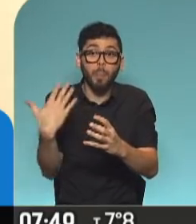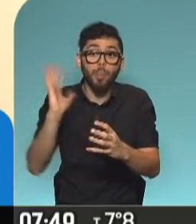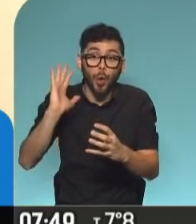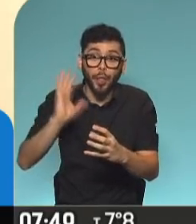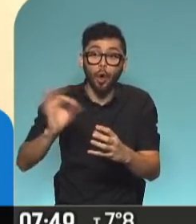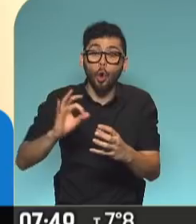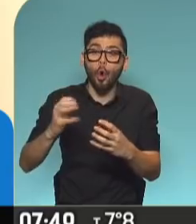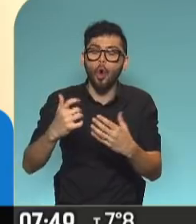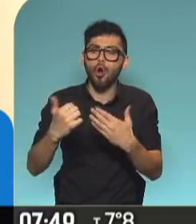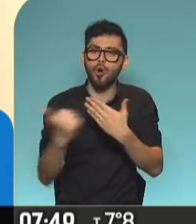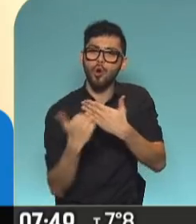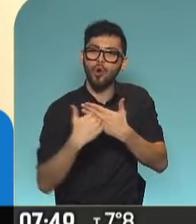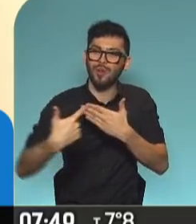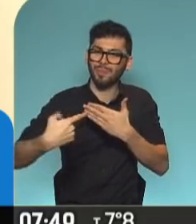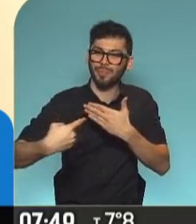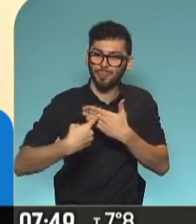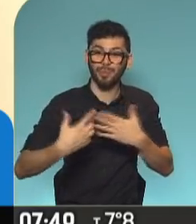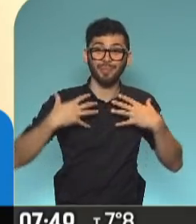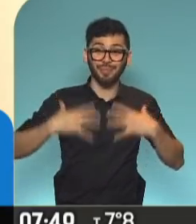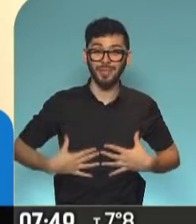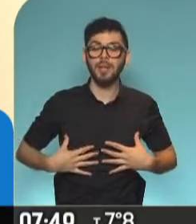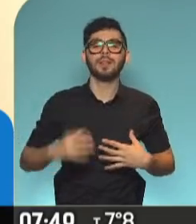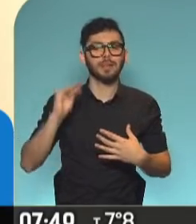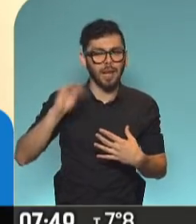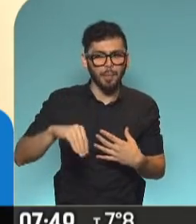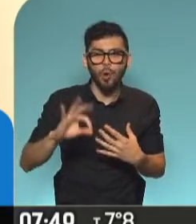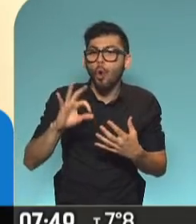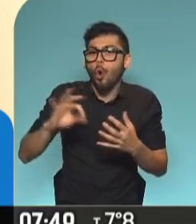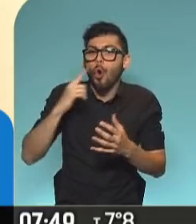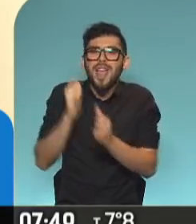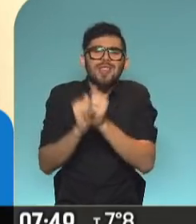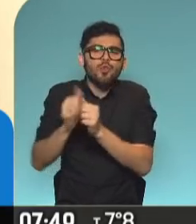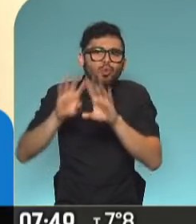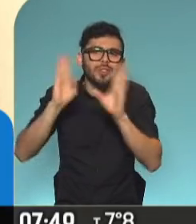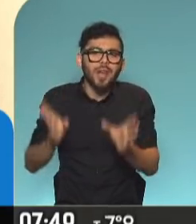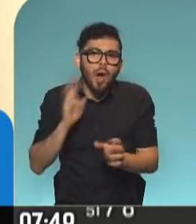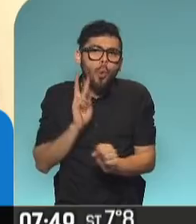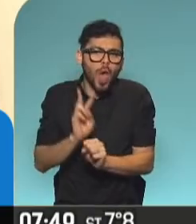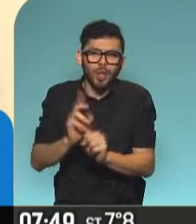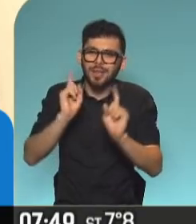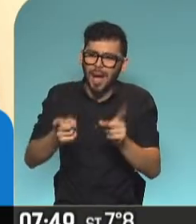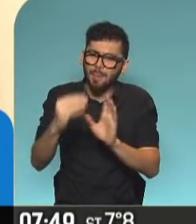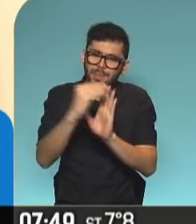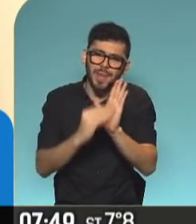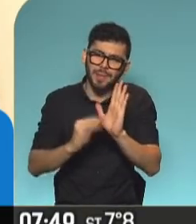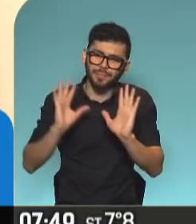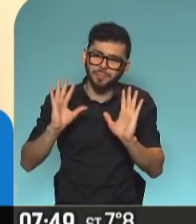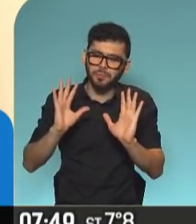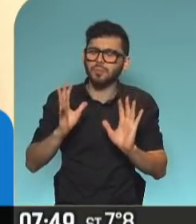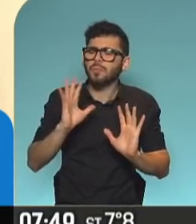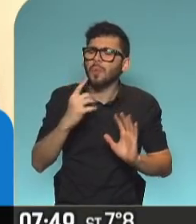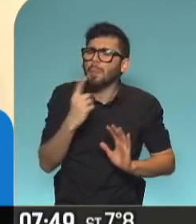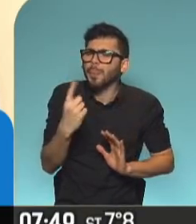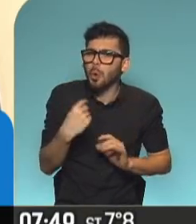de blindaje y demás actividades que tienen que ver con la industria. Por Te lo tanto, pregunto, sí. porque la información que tenemos es que,